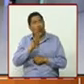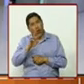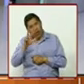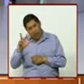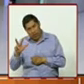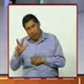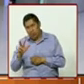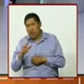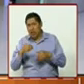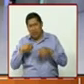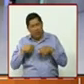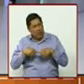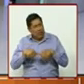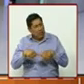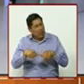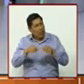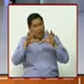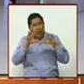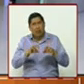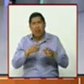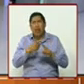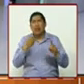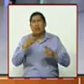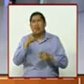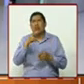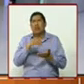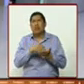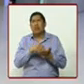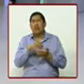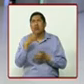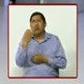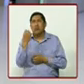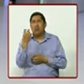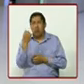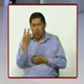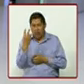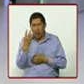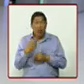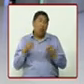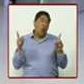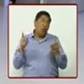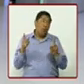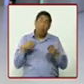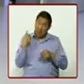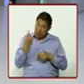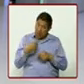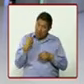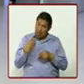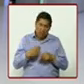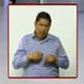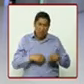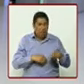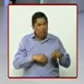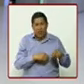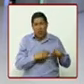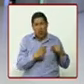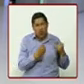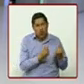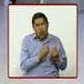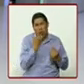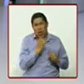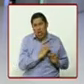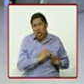estuvo en Die Strongest desde la temporada 2012. Fue parte del tricampeonato, pero siempre en las divisiones